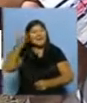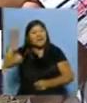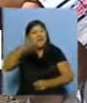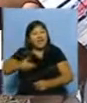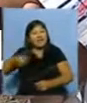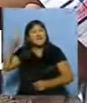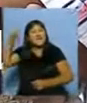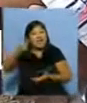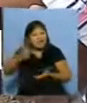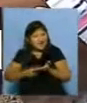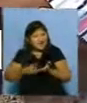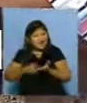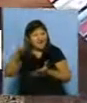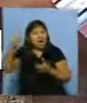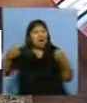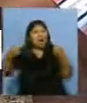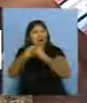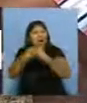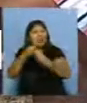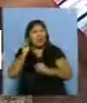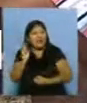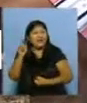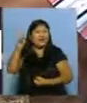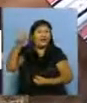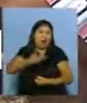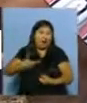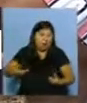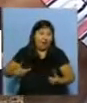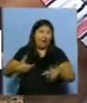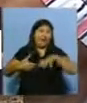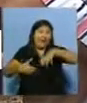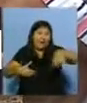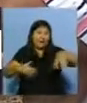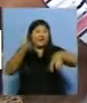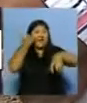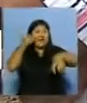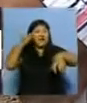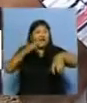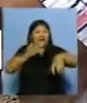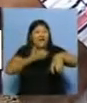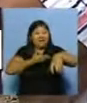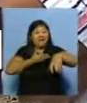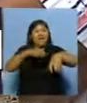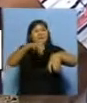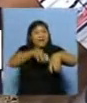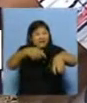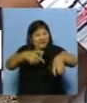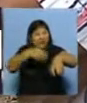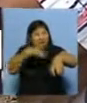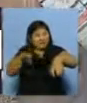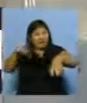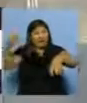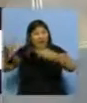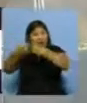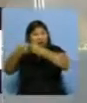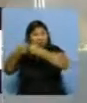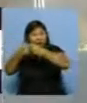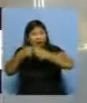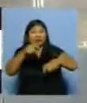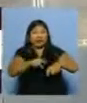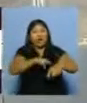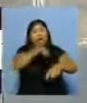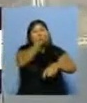que hacen con la petrolera estatal YPF. Atrás de YPF van todas las demás petroleras. Se esperaba que en el razonamiento de YPF,